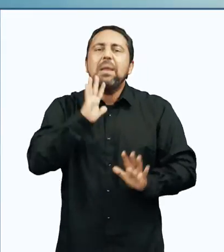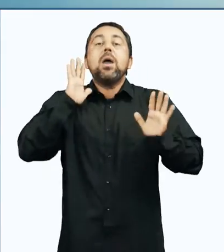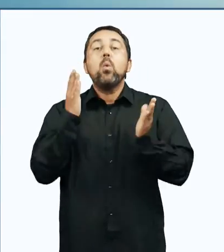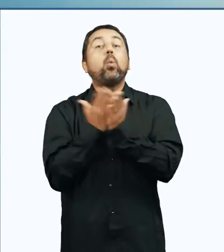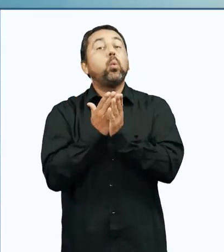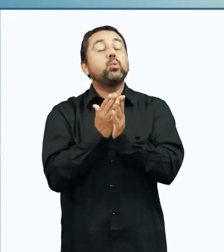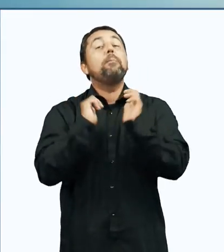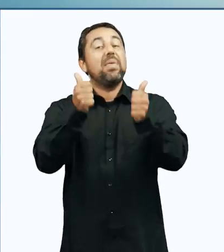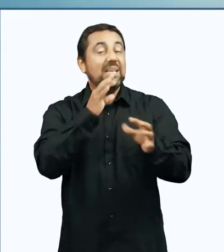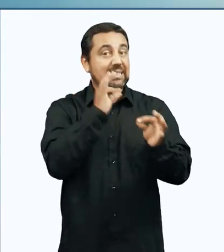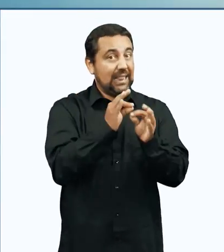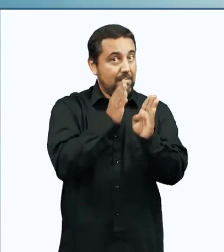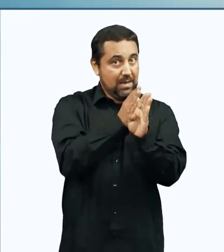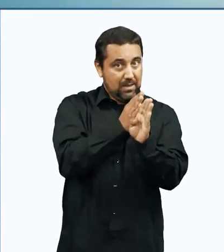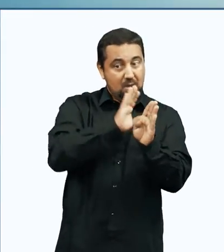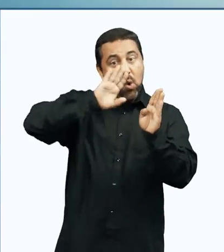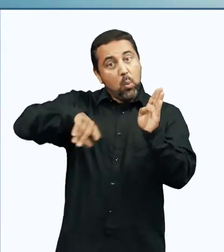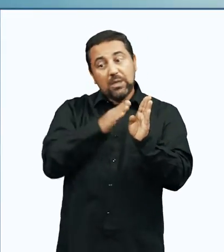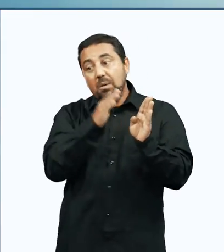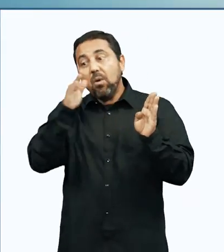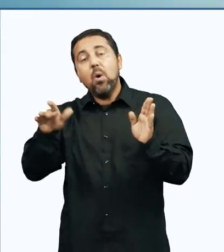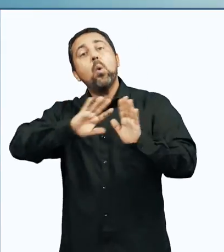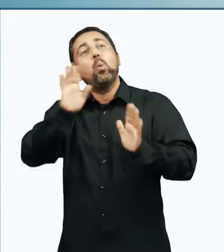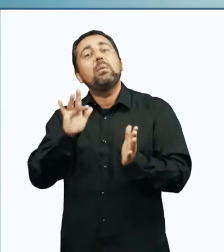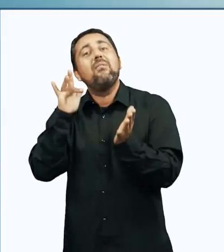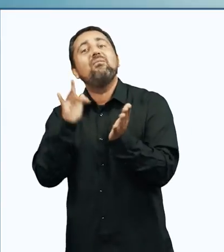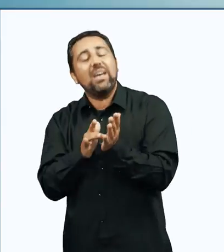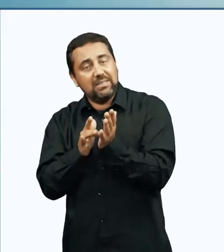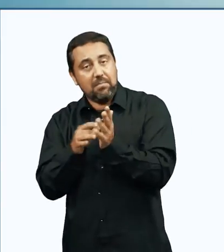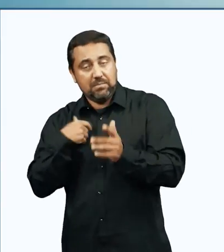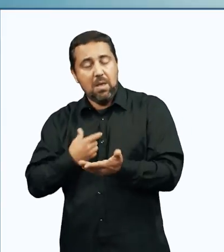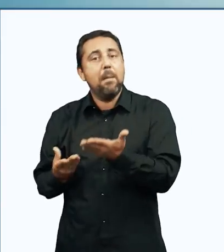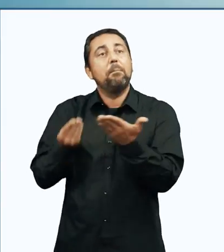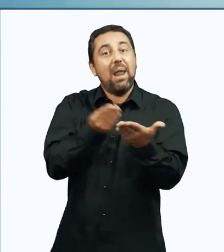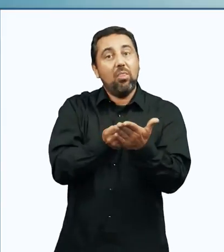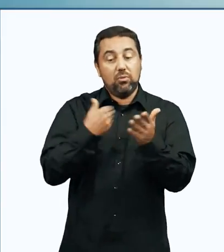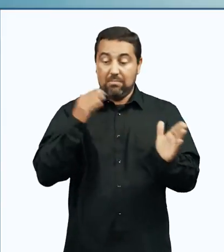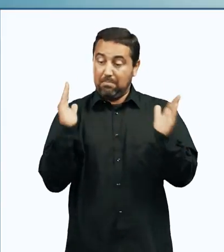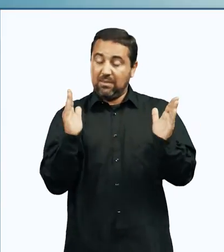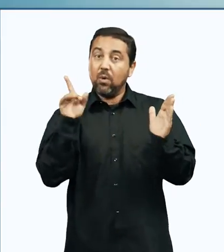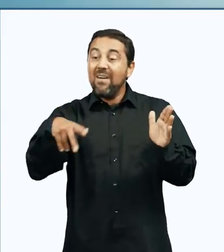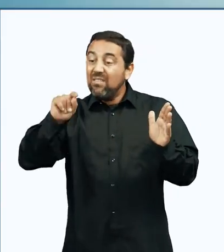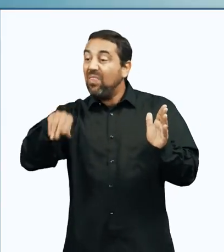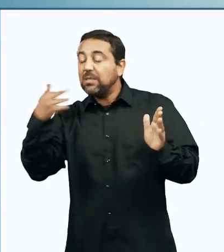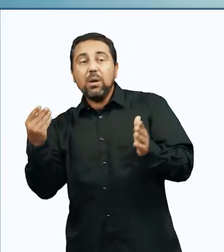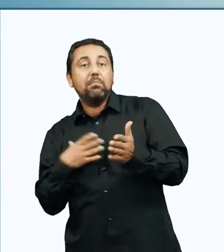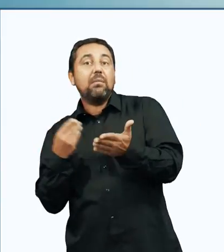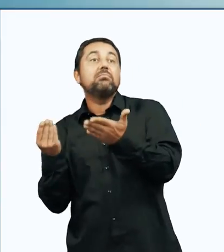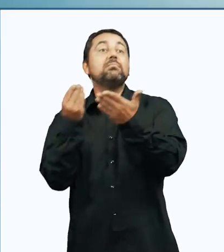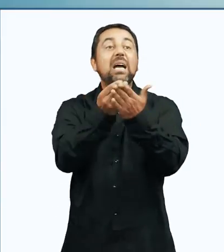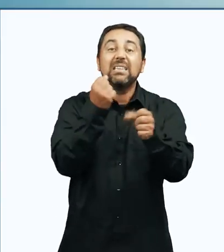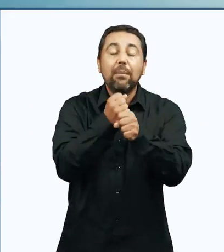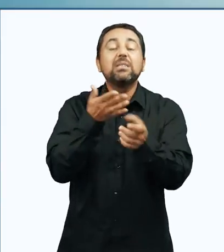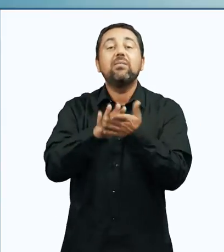que el curso académico comienza en septiembre y finaliza con el último plazo de entrega disponible presentar el trabajo fuera de este periodo